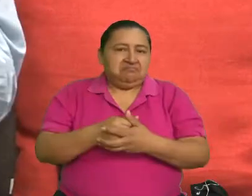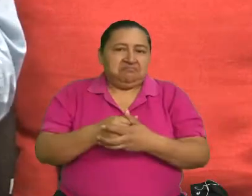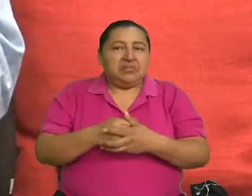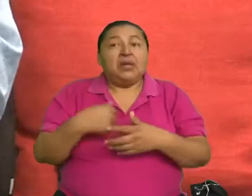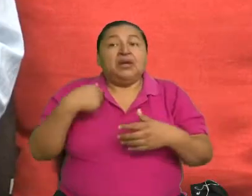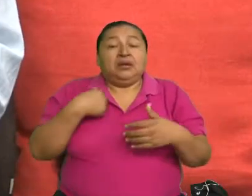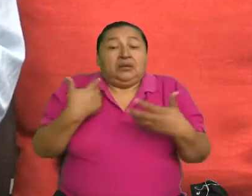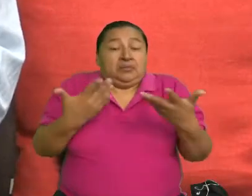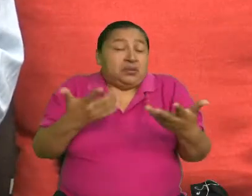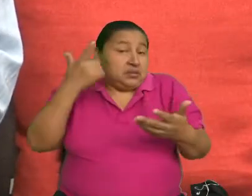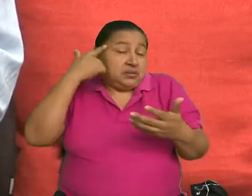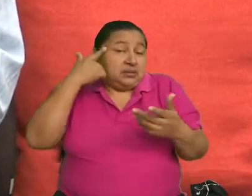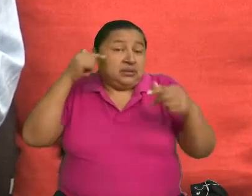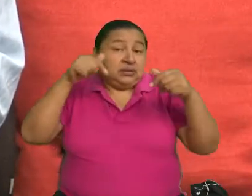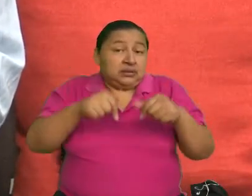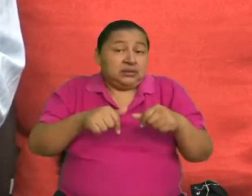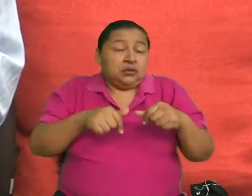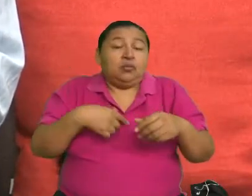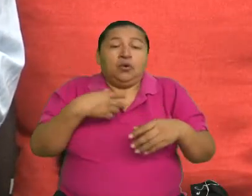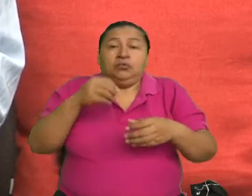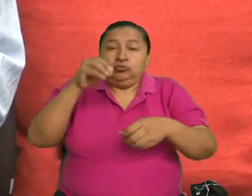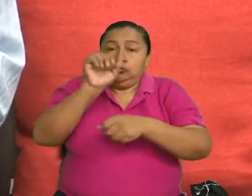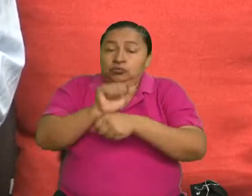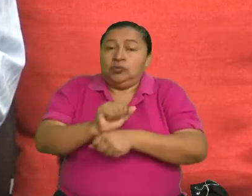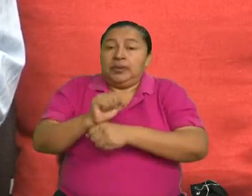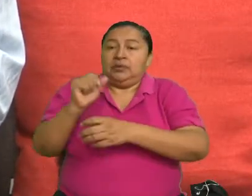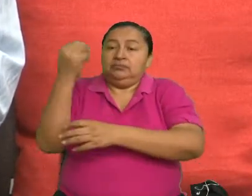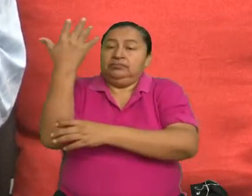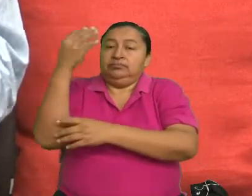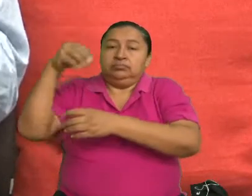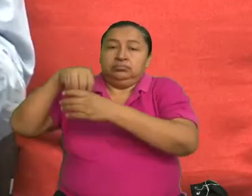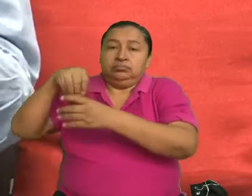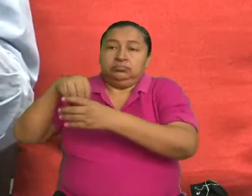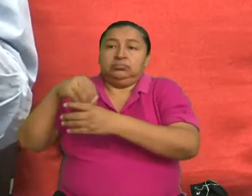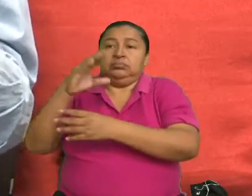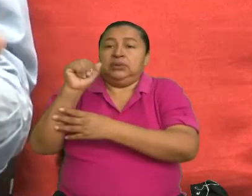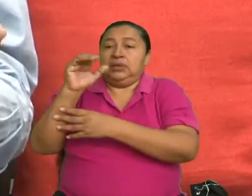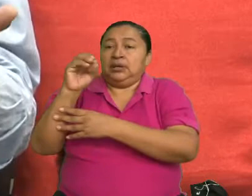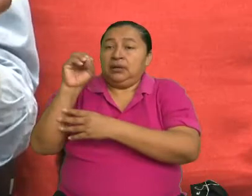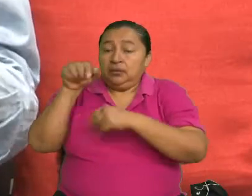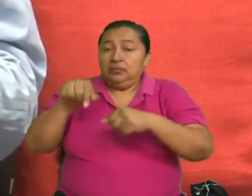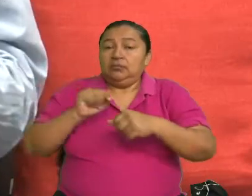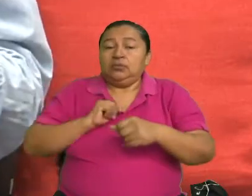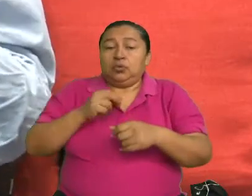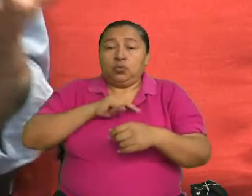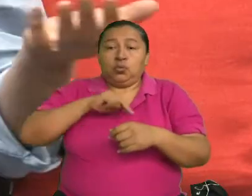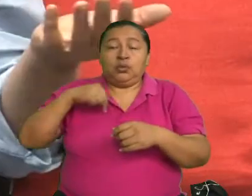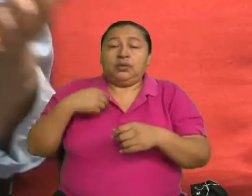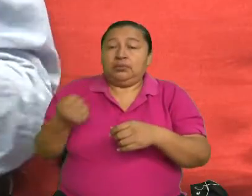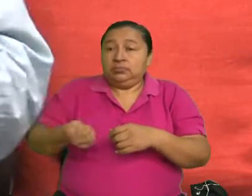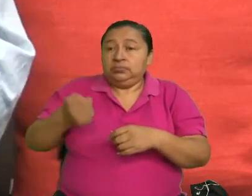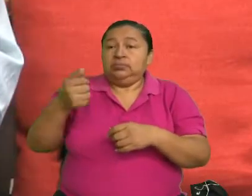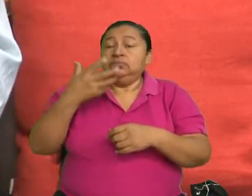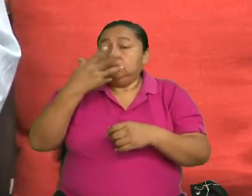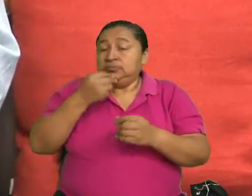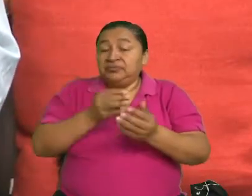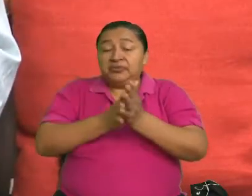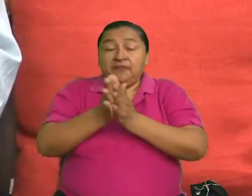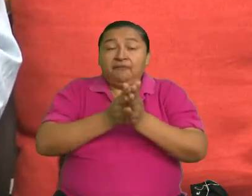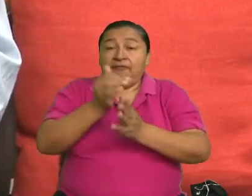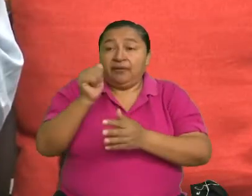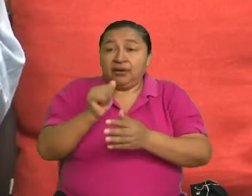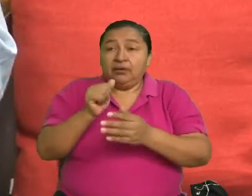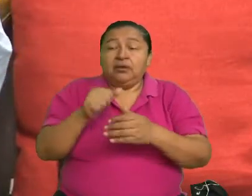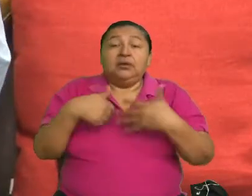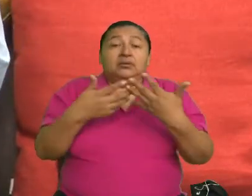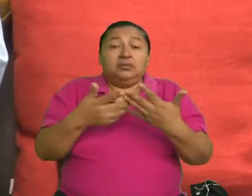como están cultivando el cacao, que es algo importantísimo, el cacao, nuestra moneda vegetal y un sabroso fresco, se